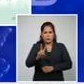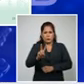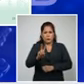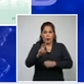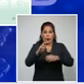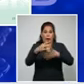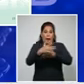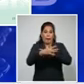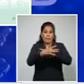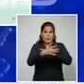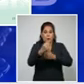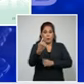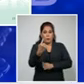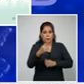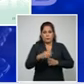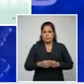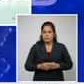1.